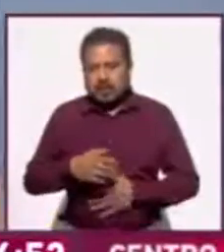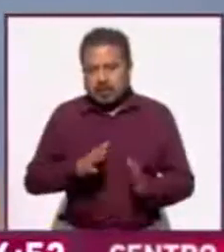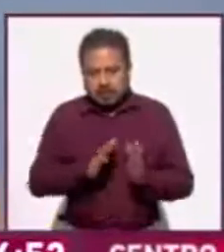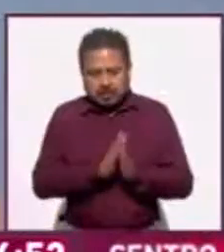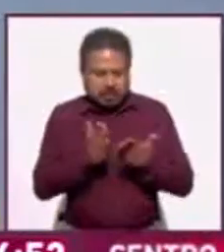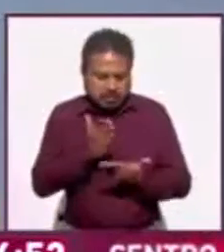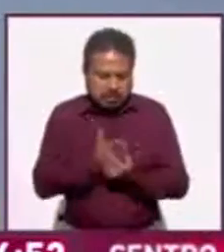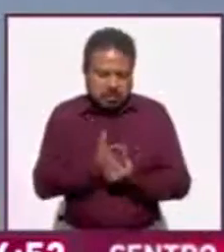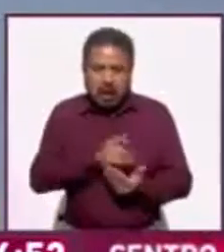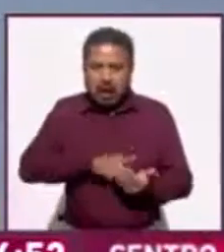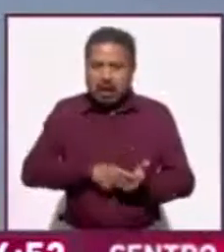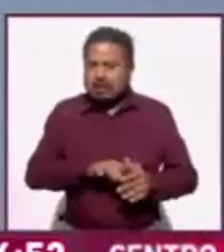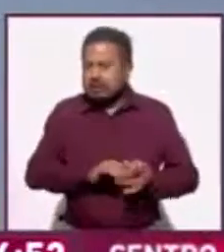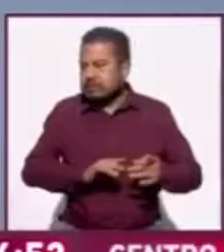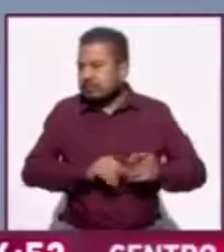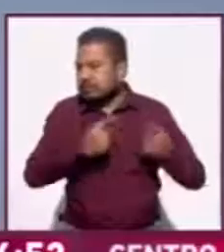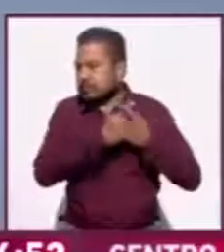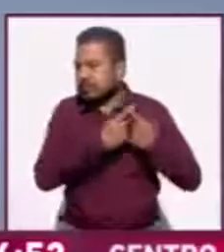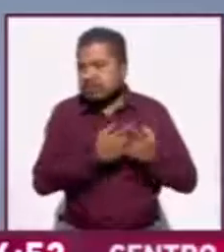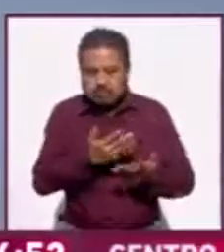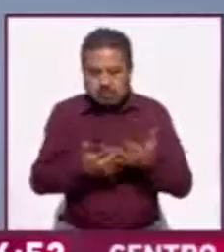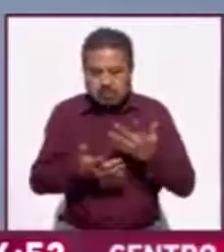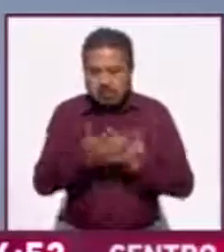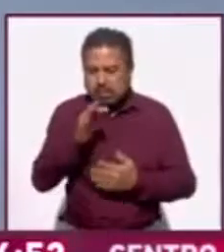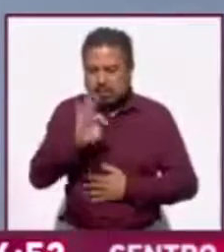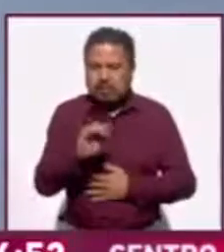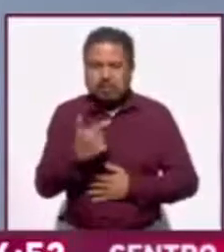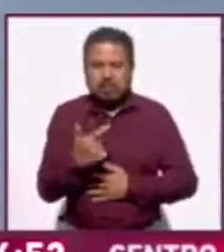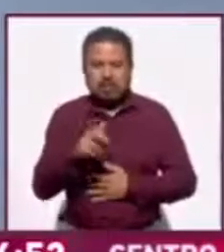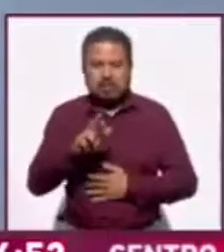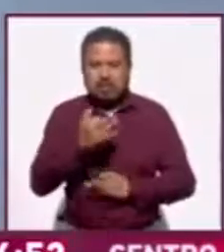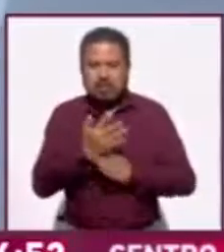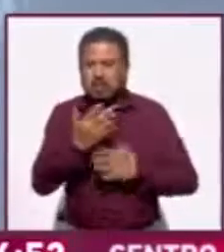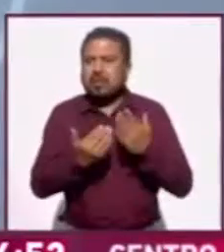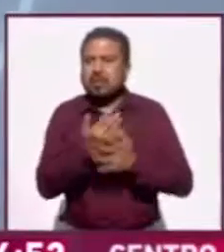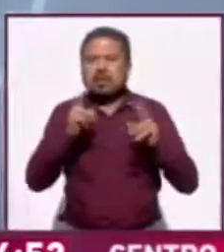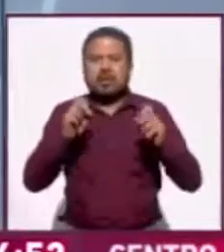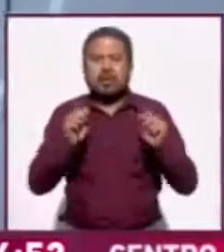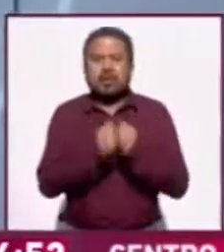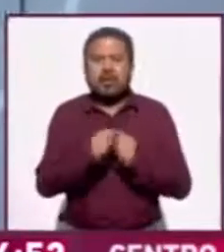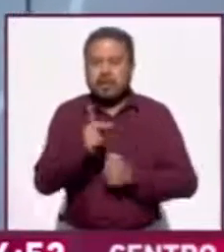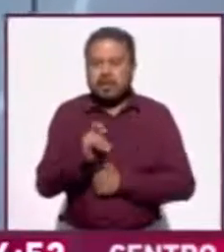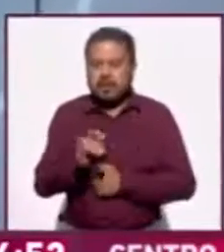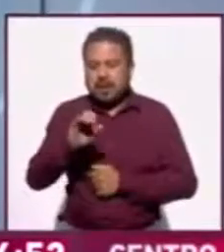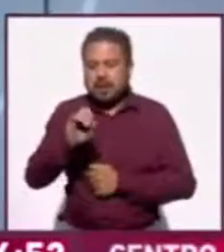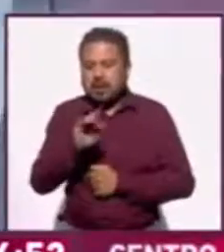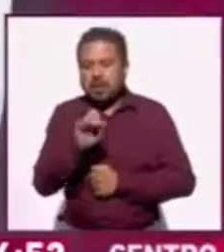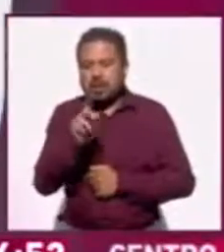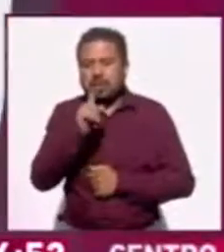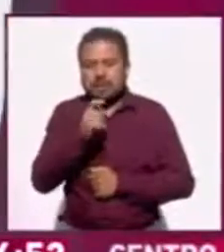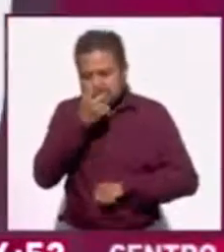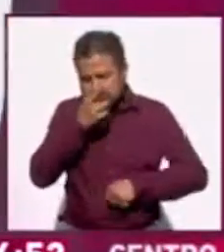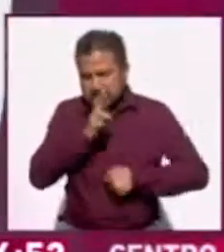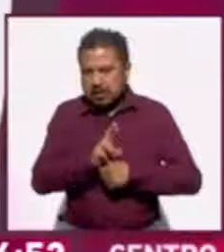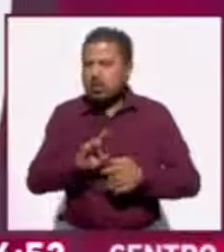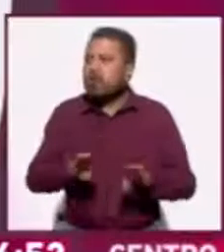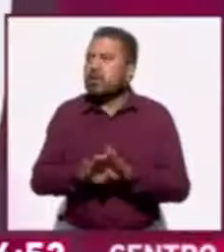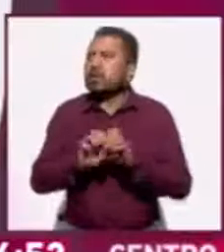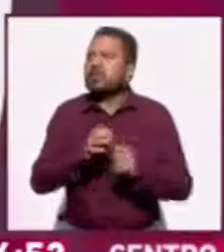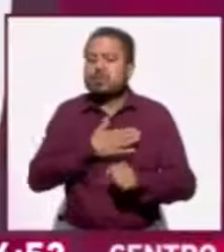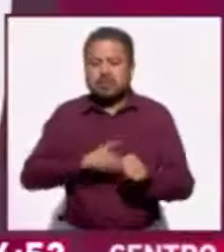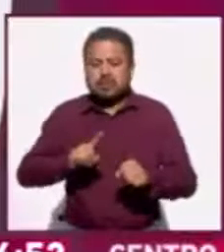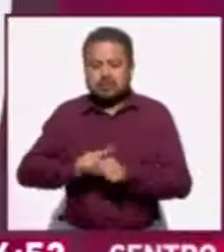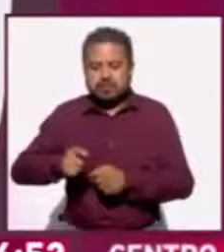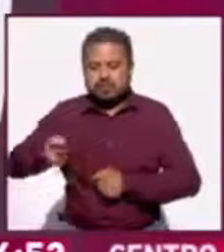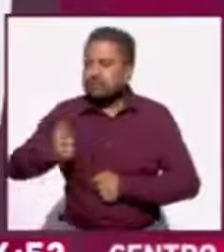Expedientes abiertos y polémicos en manos de la Fiscalía, el tema esta mañana con Paco Abundis, director de Parametría. ¿Cómo estás? Buenos días,